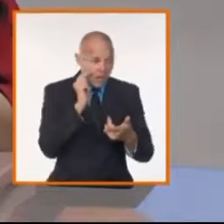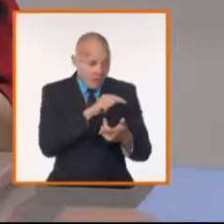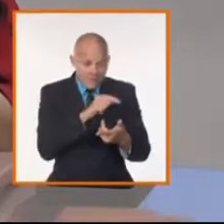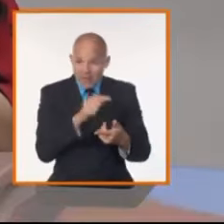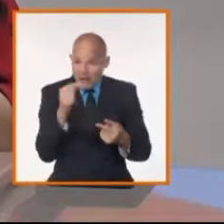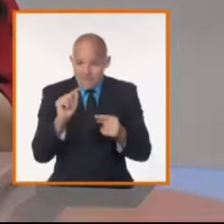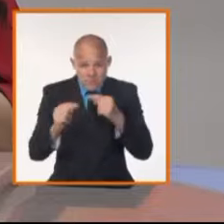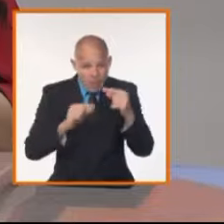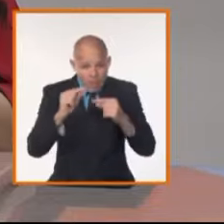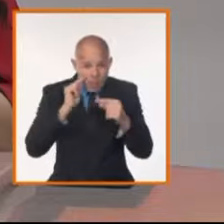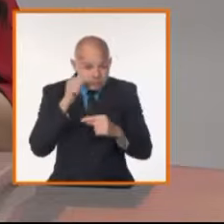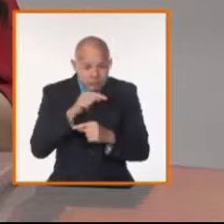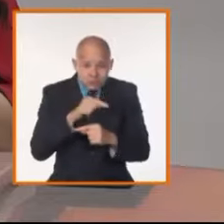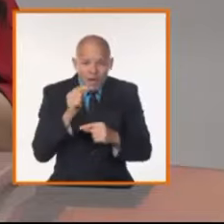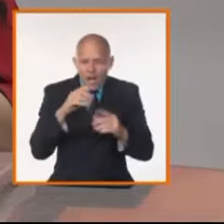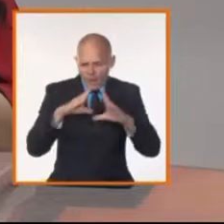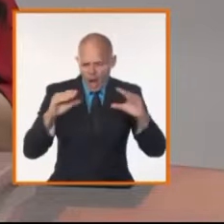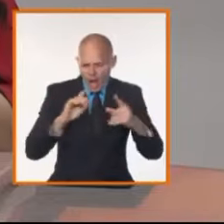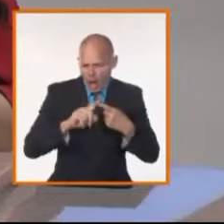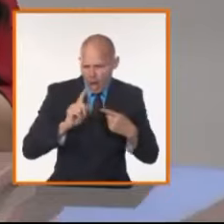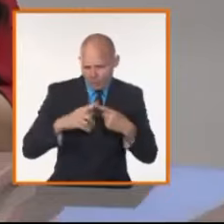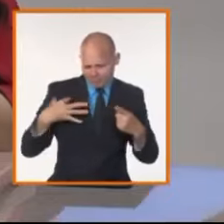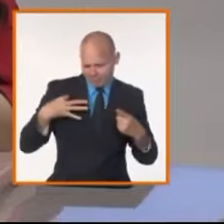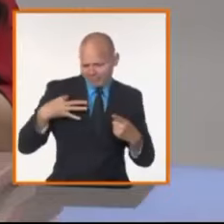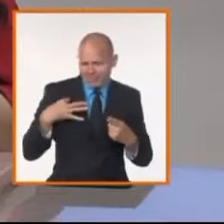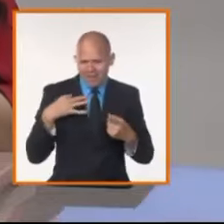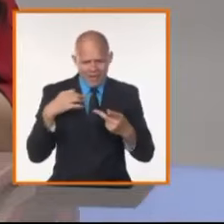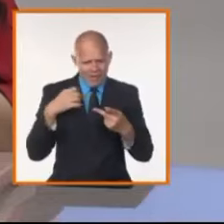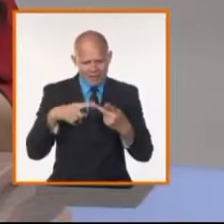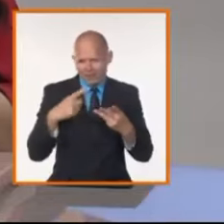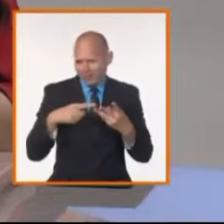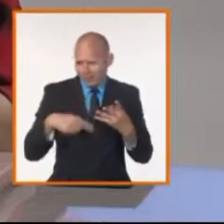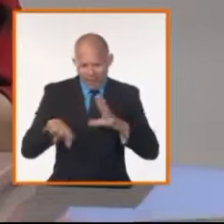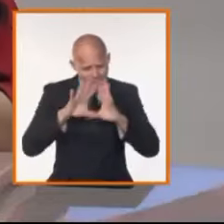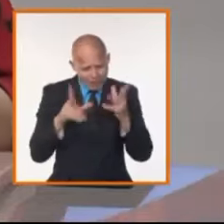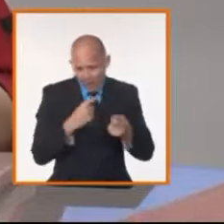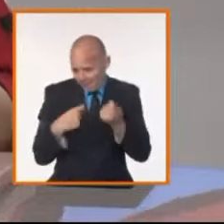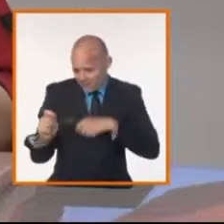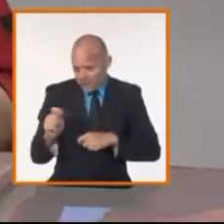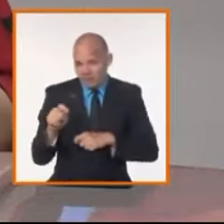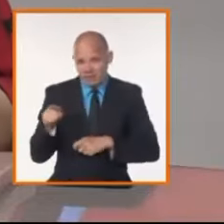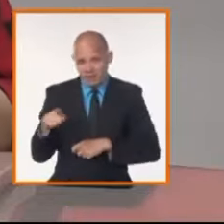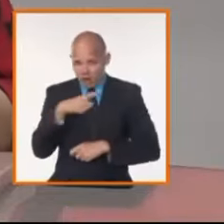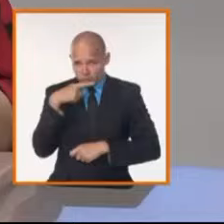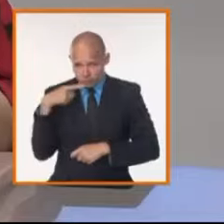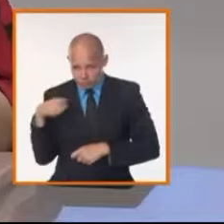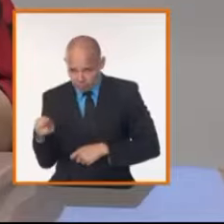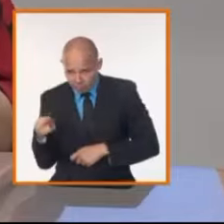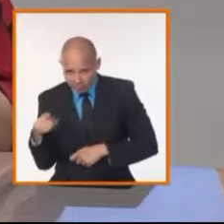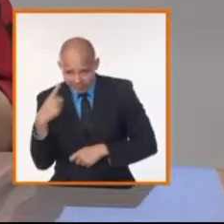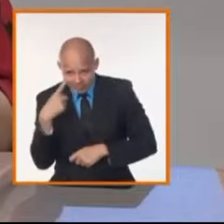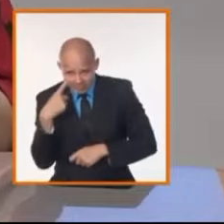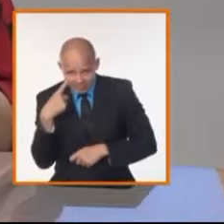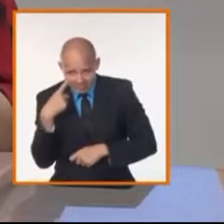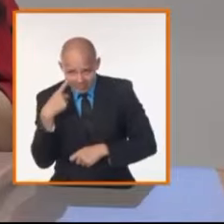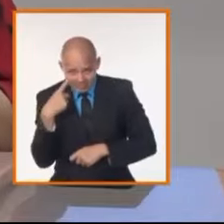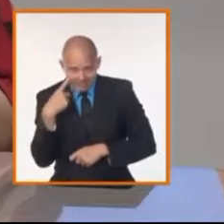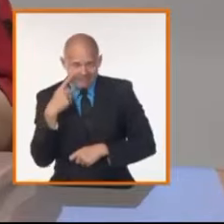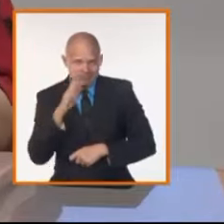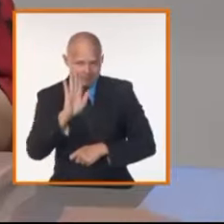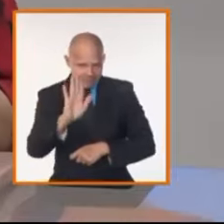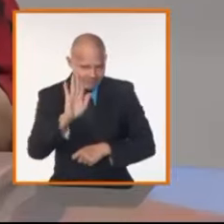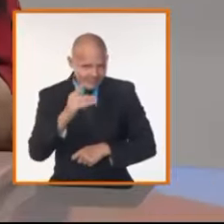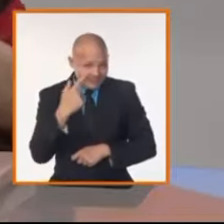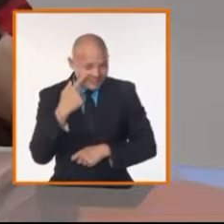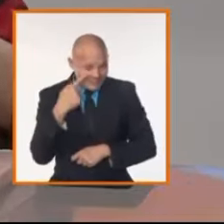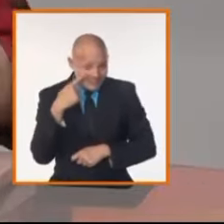el principal proveedor de automóviles ropa materias primas y otros productos de Moscú después incluso y este es el detalle que los